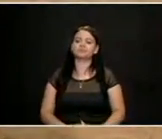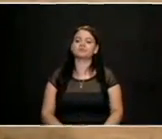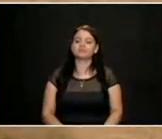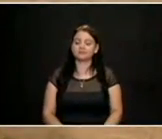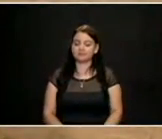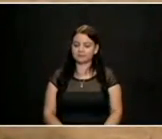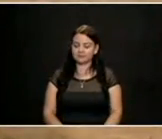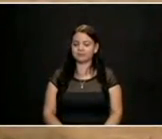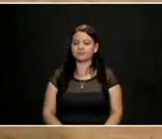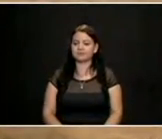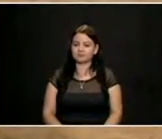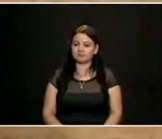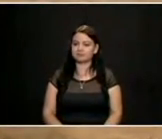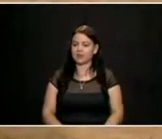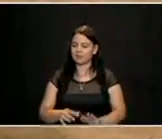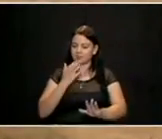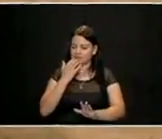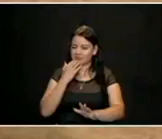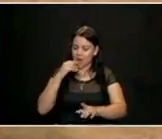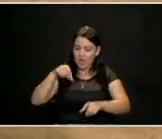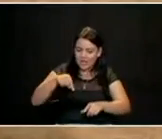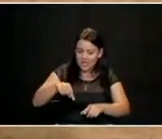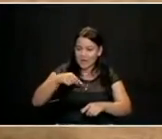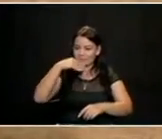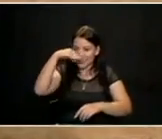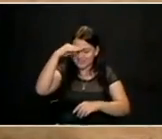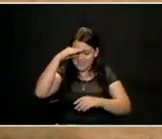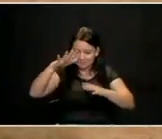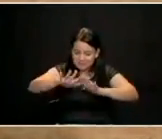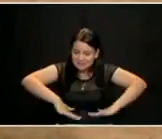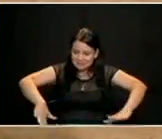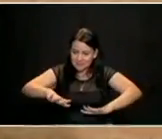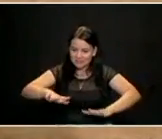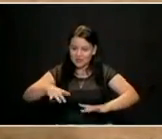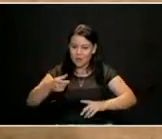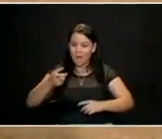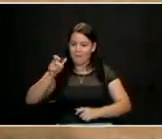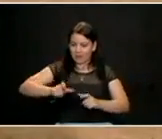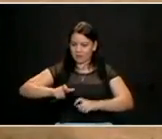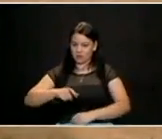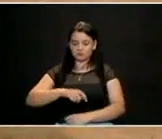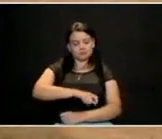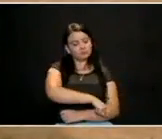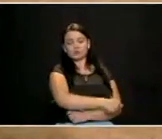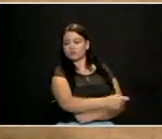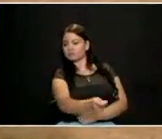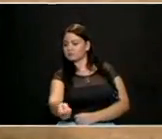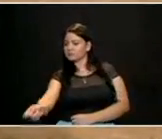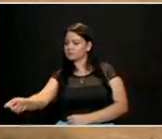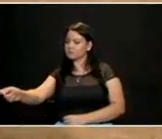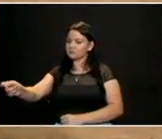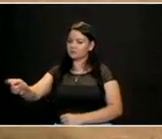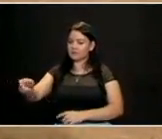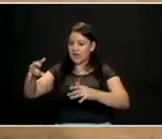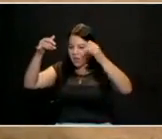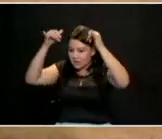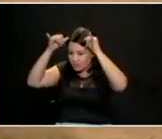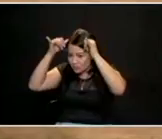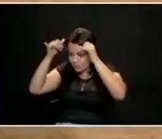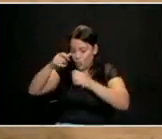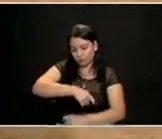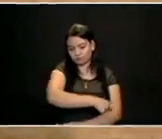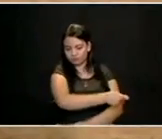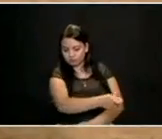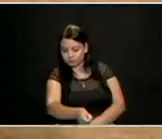nosotros seguimos permitiendo las corridas de toros en Medellín. Yo fui el primer candidato que dije no a las corridas de toros en la ciudad, me